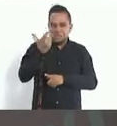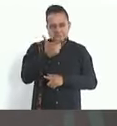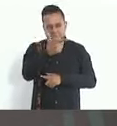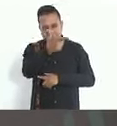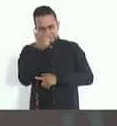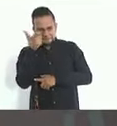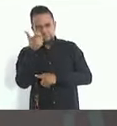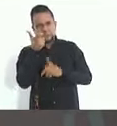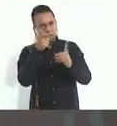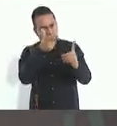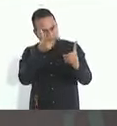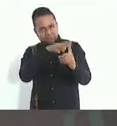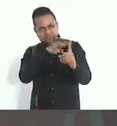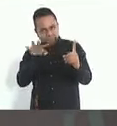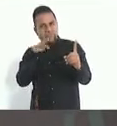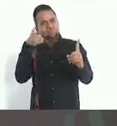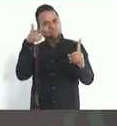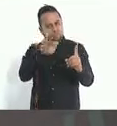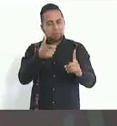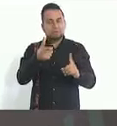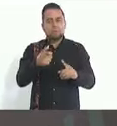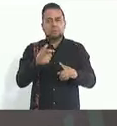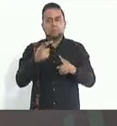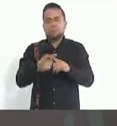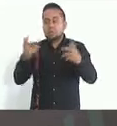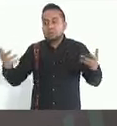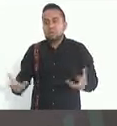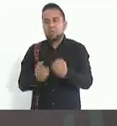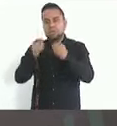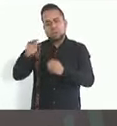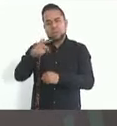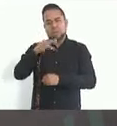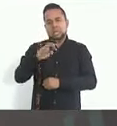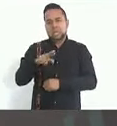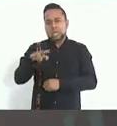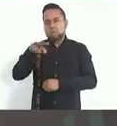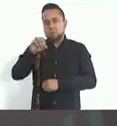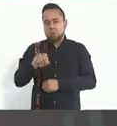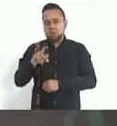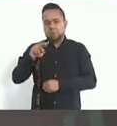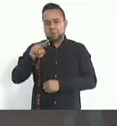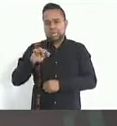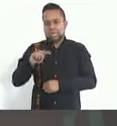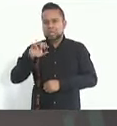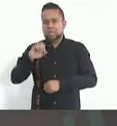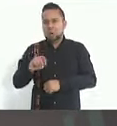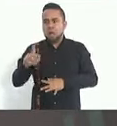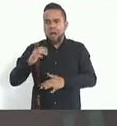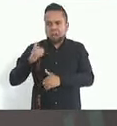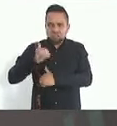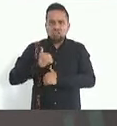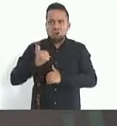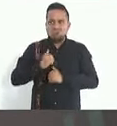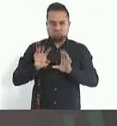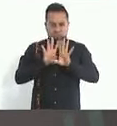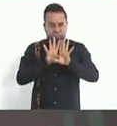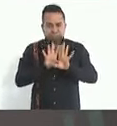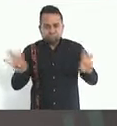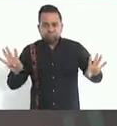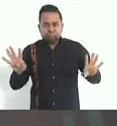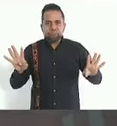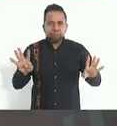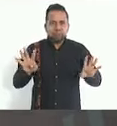ahí lo salvó Guillermo Prieto, porque ya estaban los soldados y ya